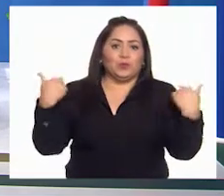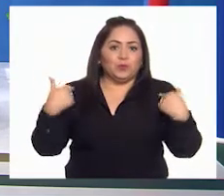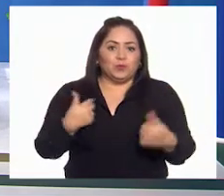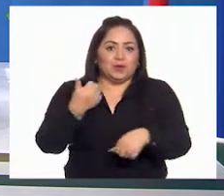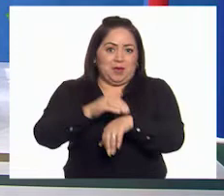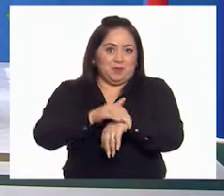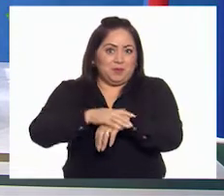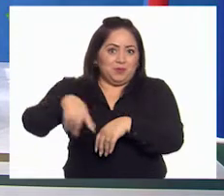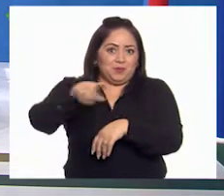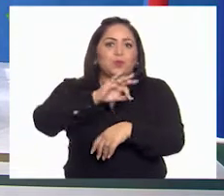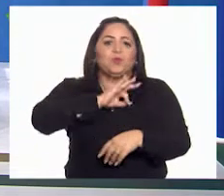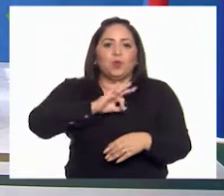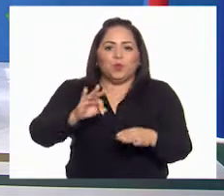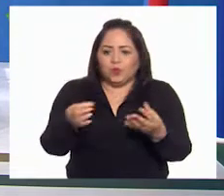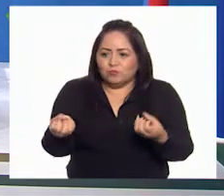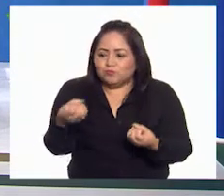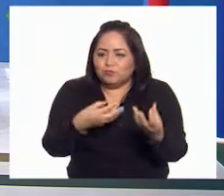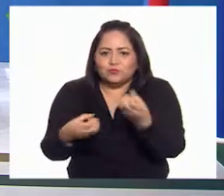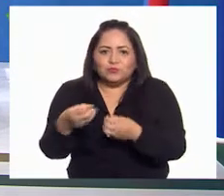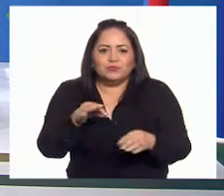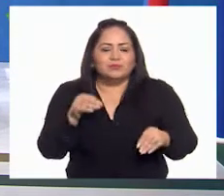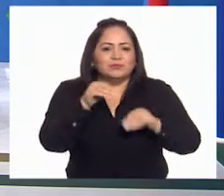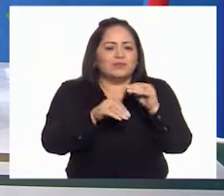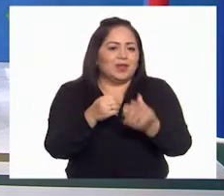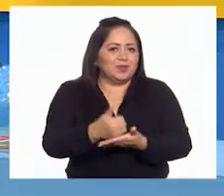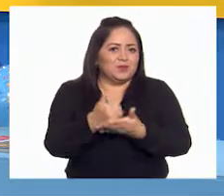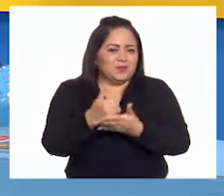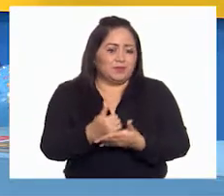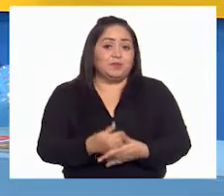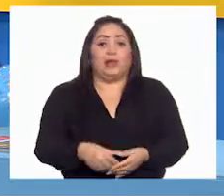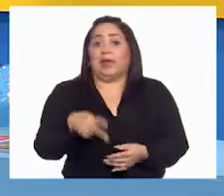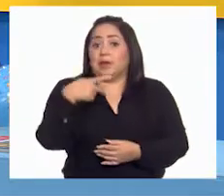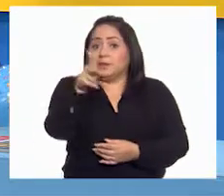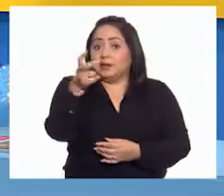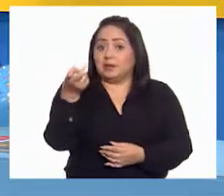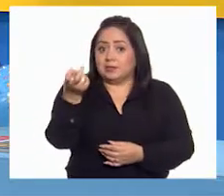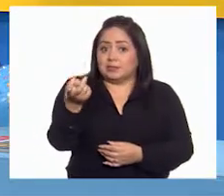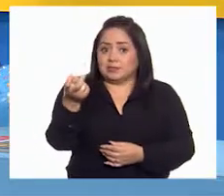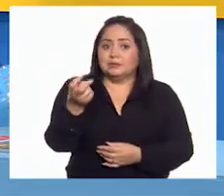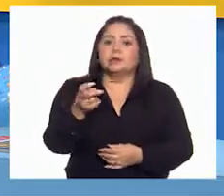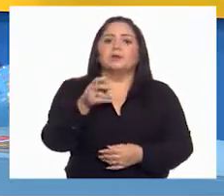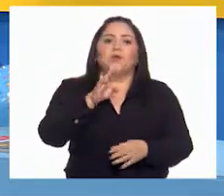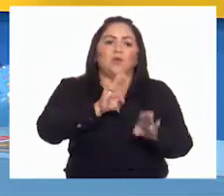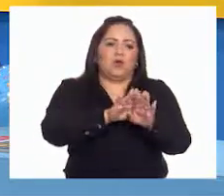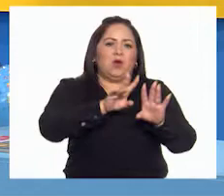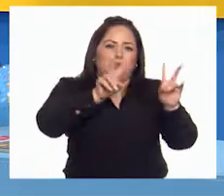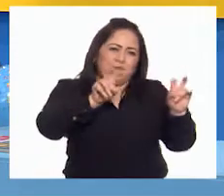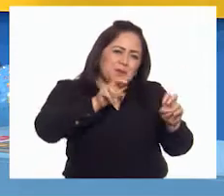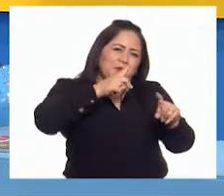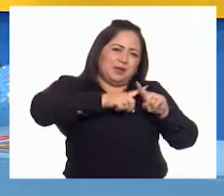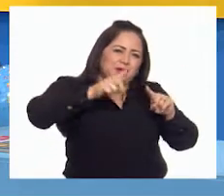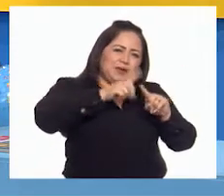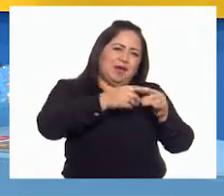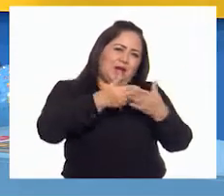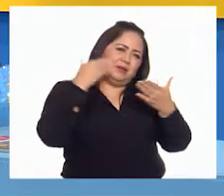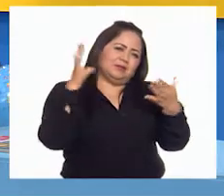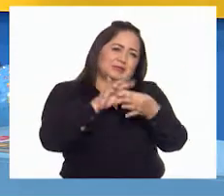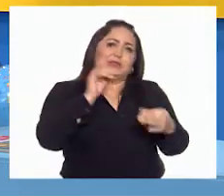compañeros buscar estrategias para superarlas. En ese sentido, repasar temas que ya hemos abordado